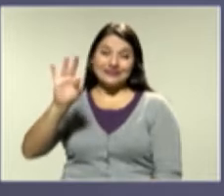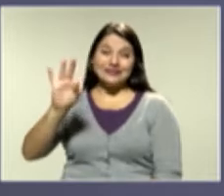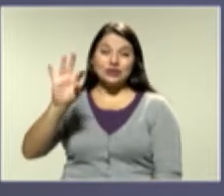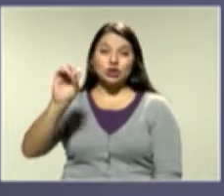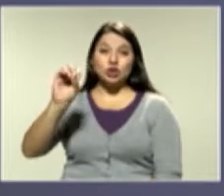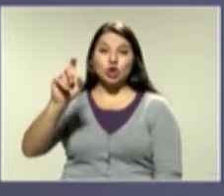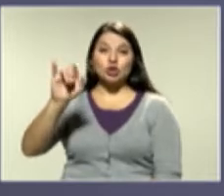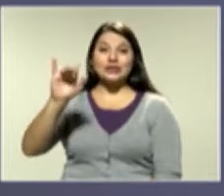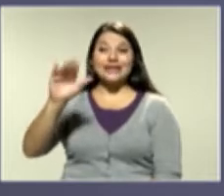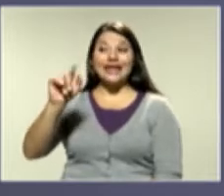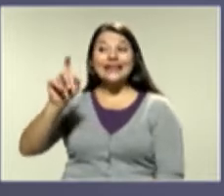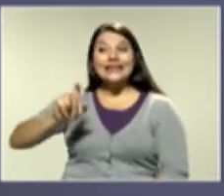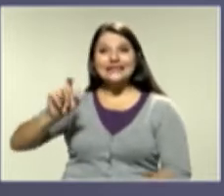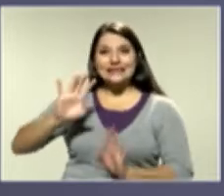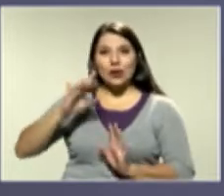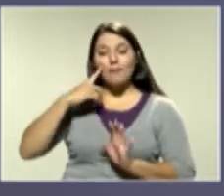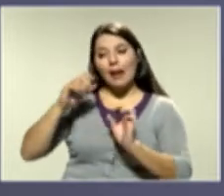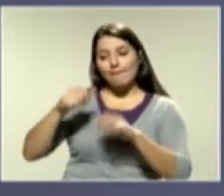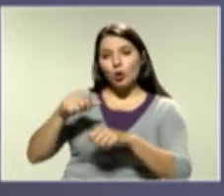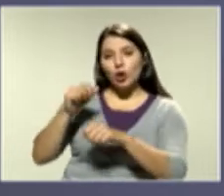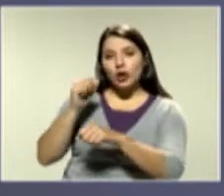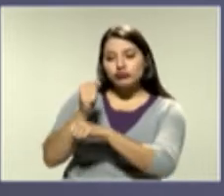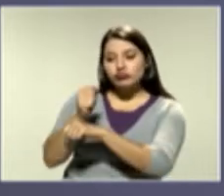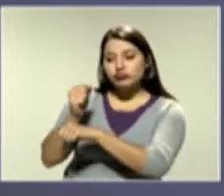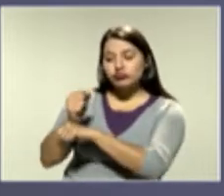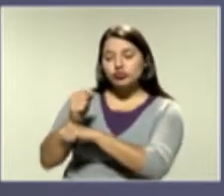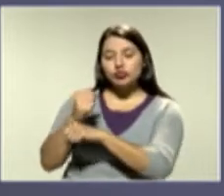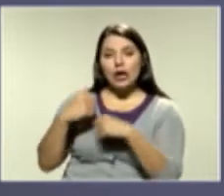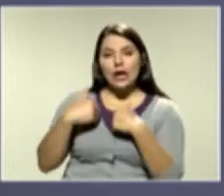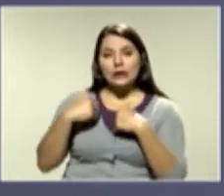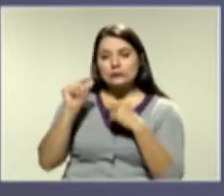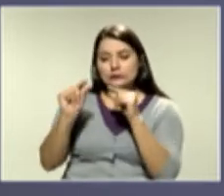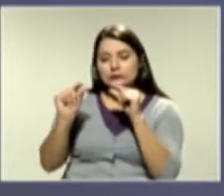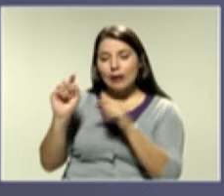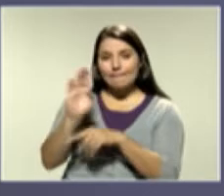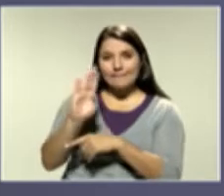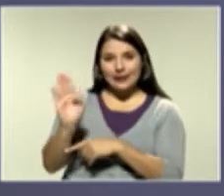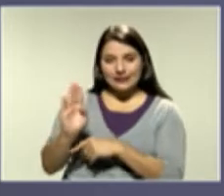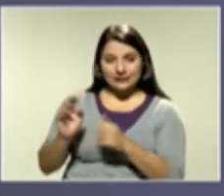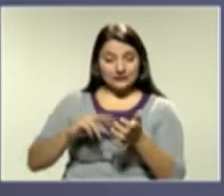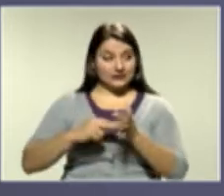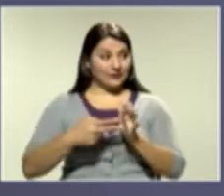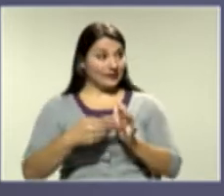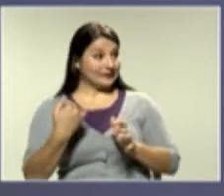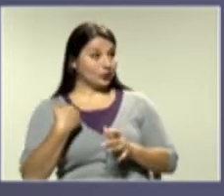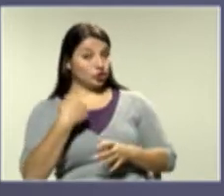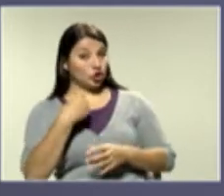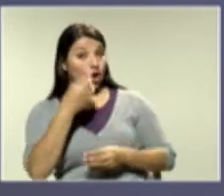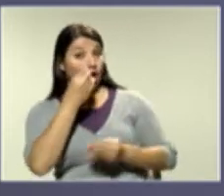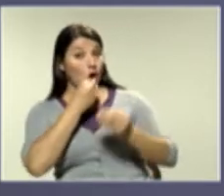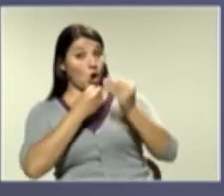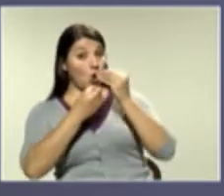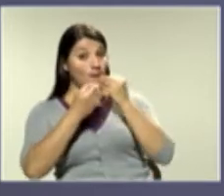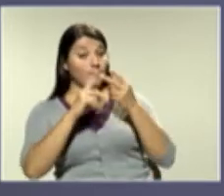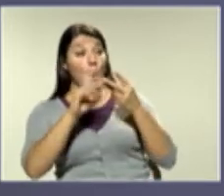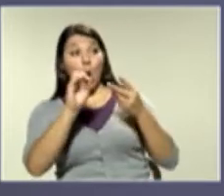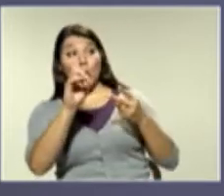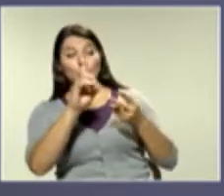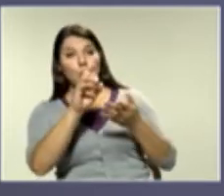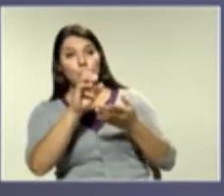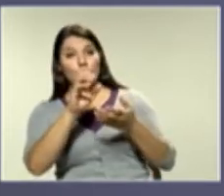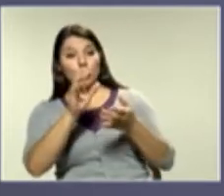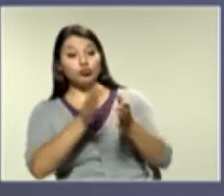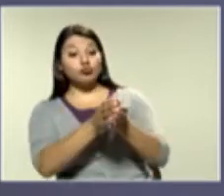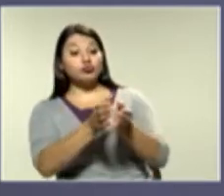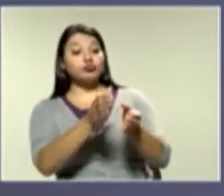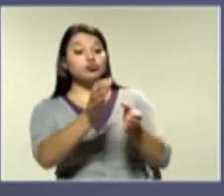que eventualmente, si uno los consume o si no lava apropiadamente o llegan